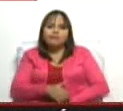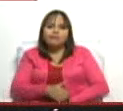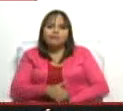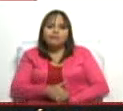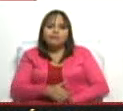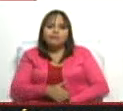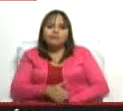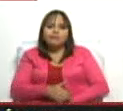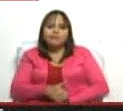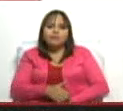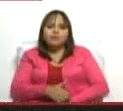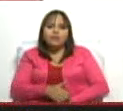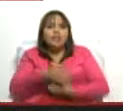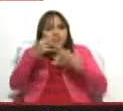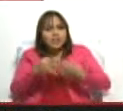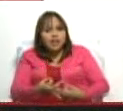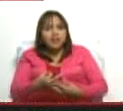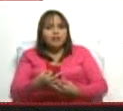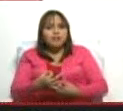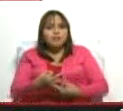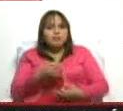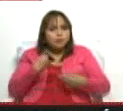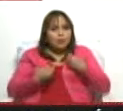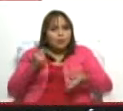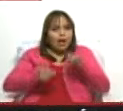Preocúpense verdaderamente por lo sustantivo.